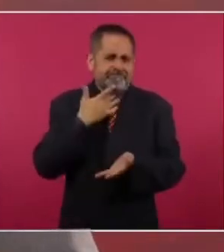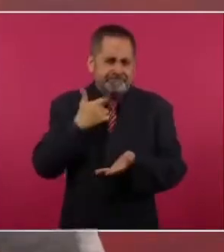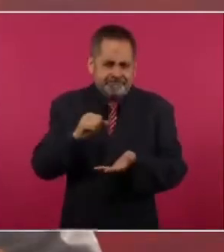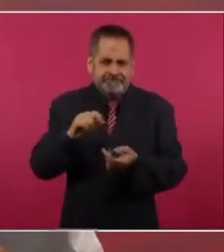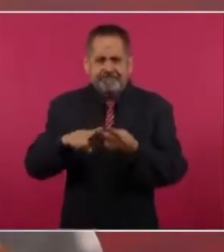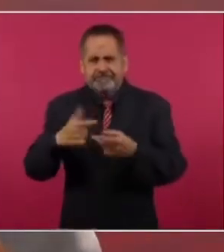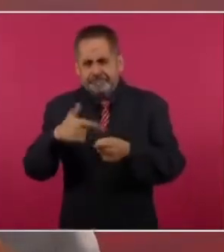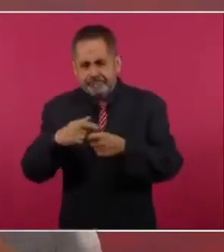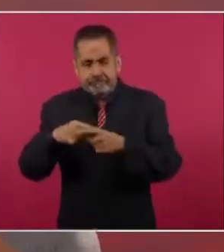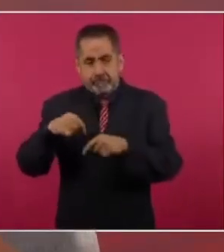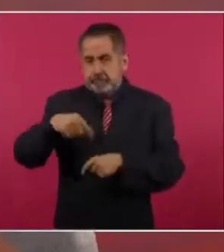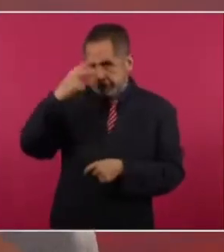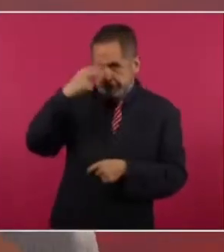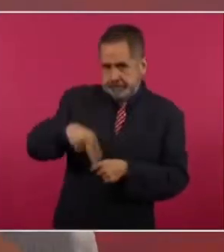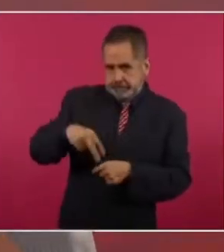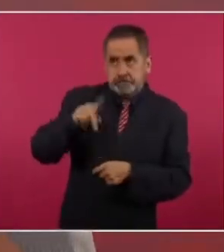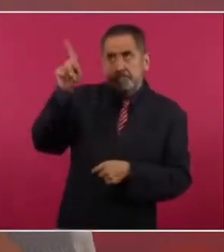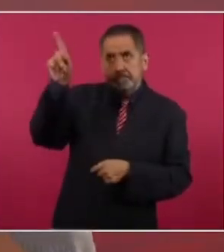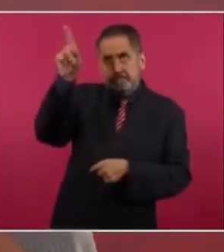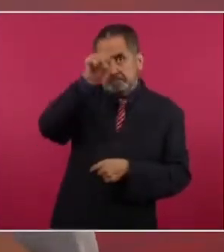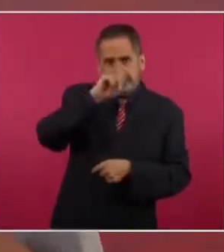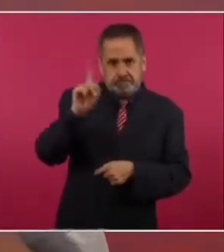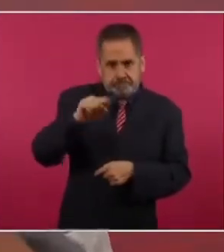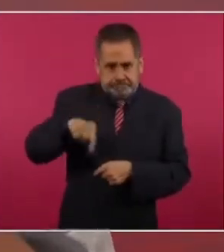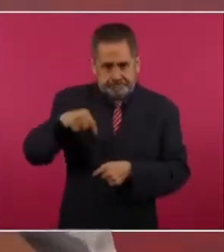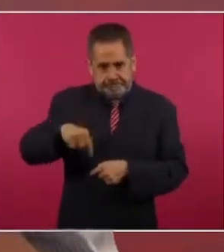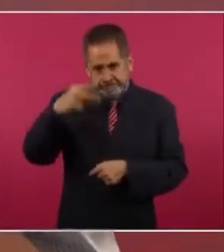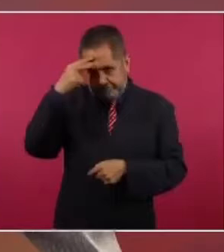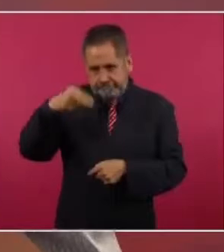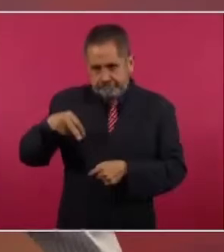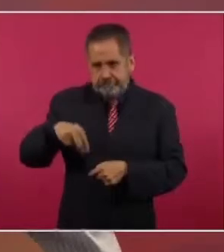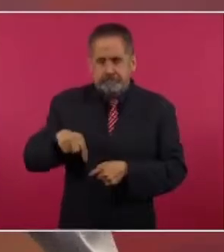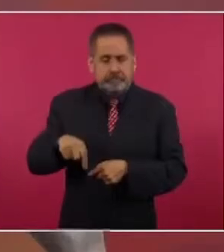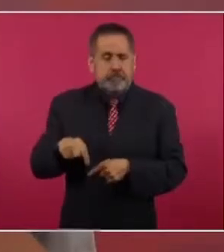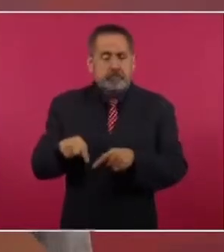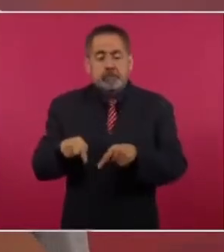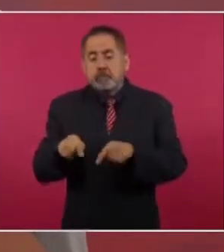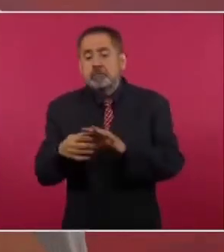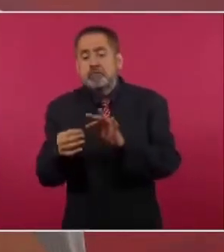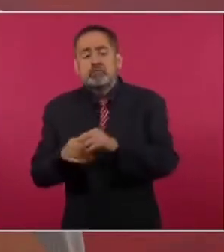se hizo en México, logramos mantener